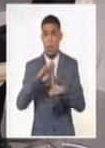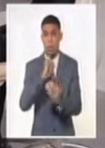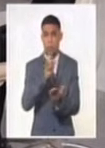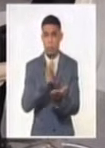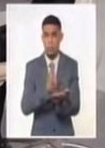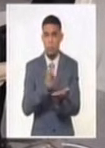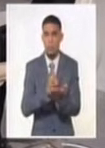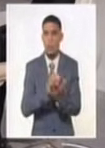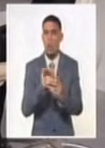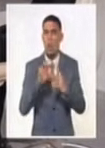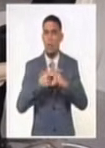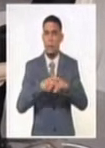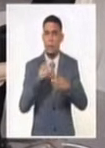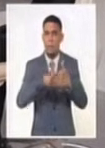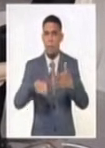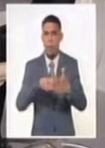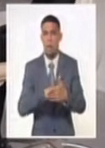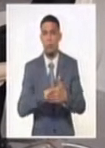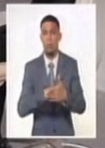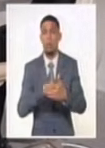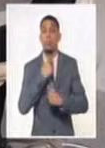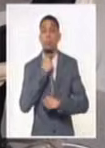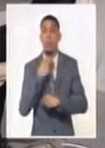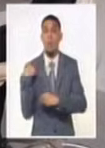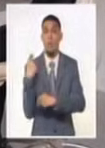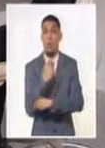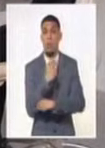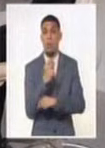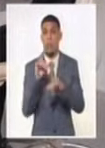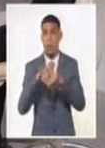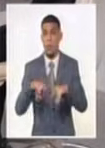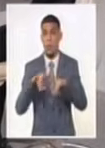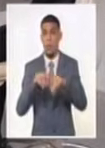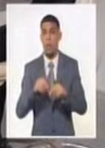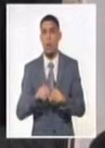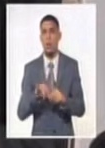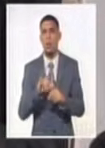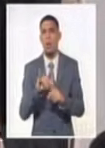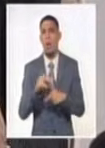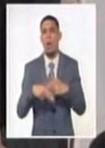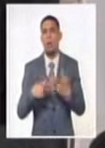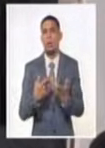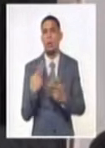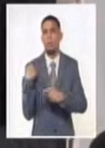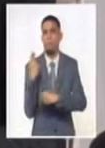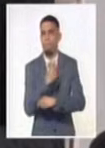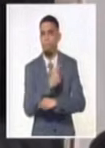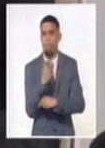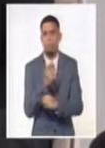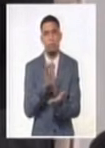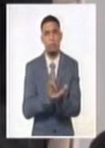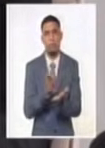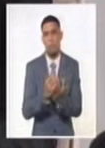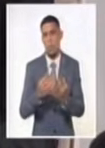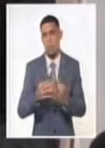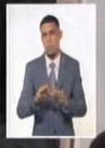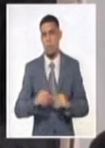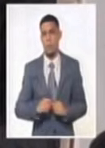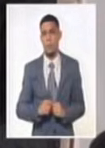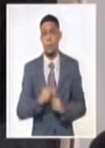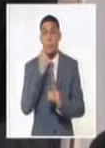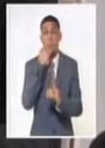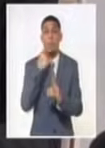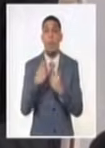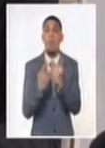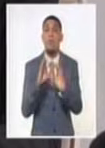mismos profesores de la UCI han empezado, bueno, a hacer labores de maestro y a dar las enseñanzas, bueno, y incluso familiares de esos profesores